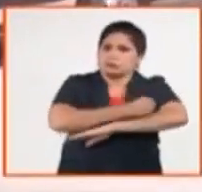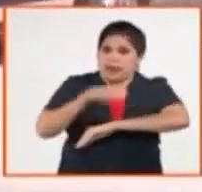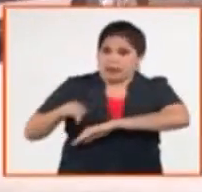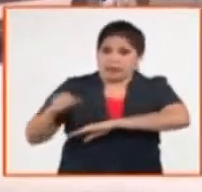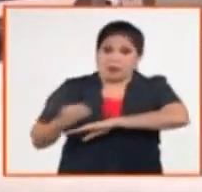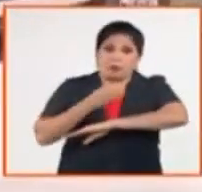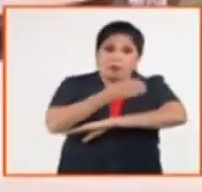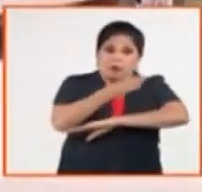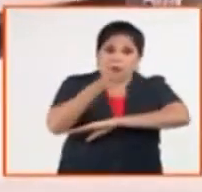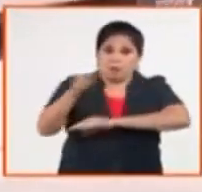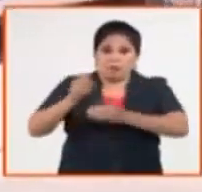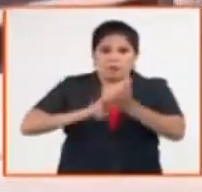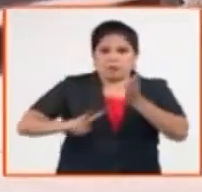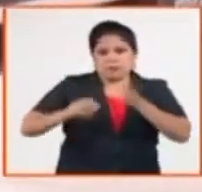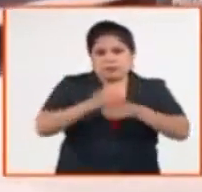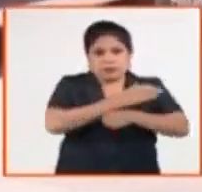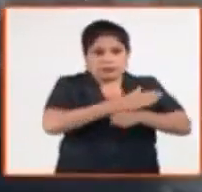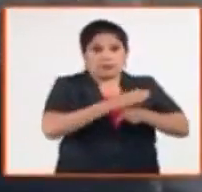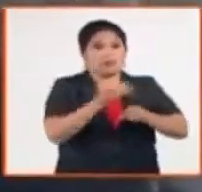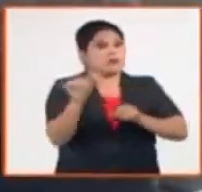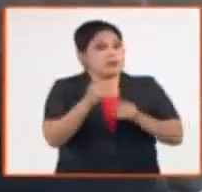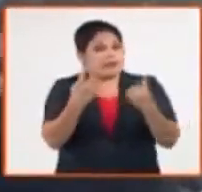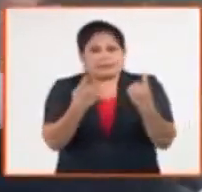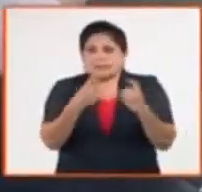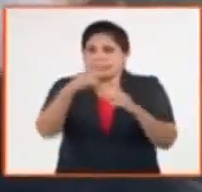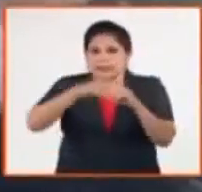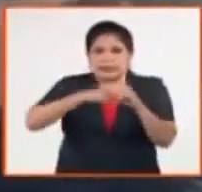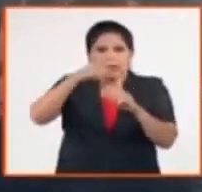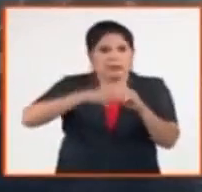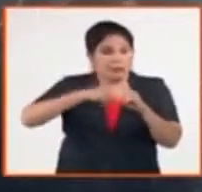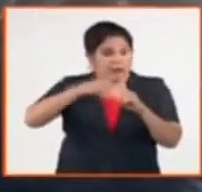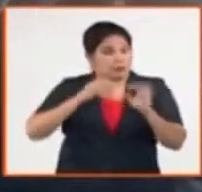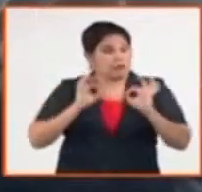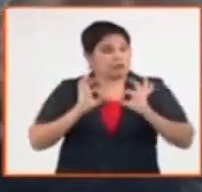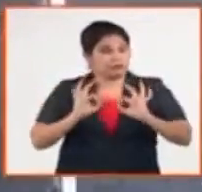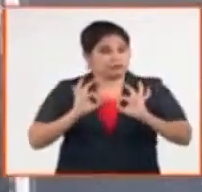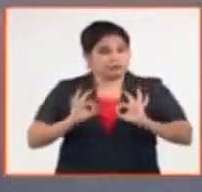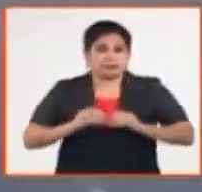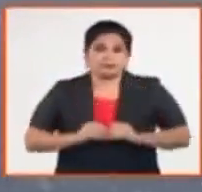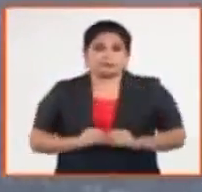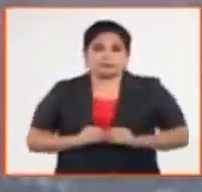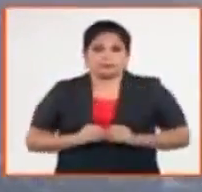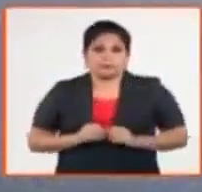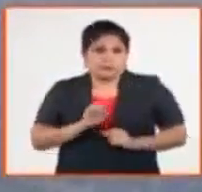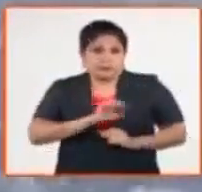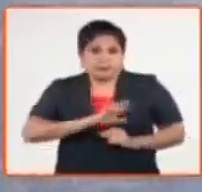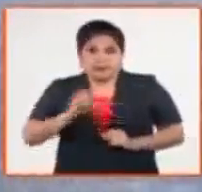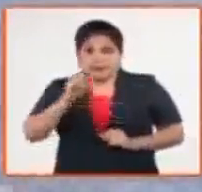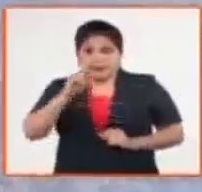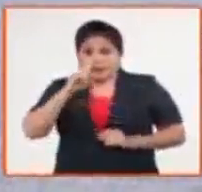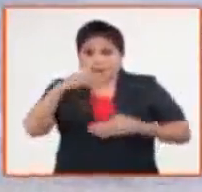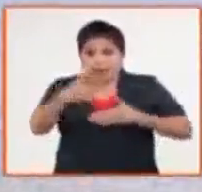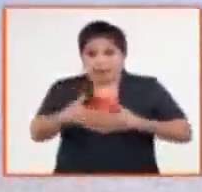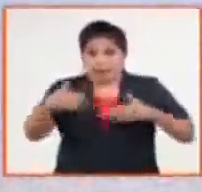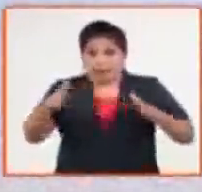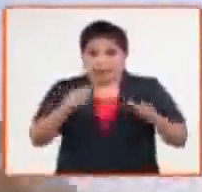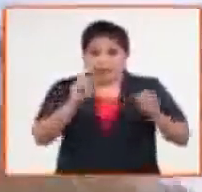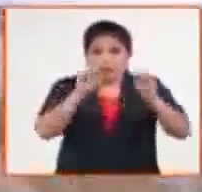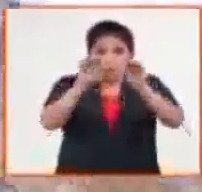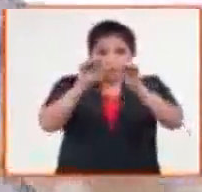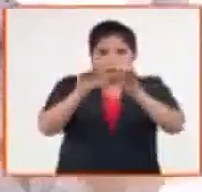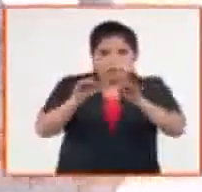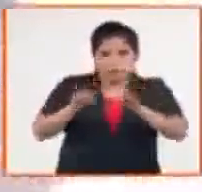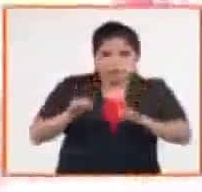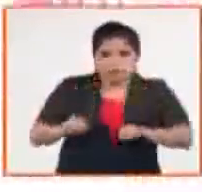las unidades de salud también necesita rigurosas medidas. Bueno, ya una vez que estamos completamente cargados con la vacuna hacia